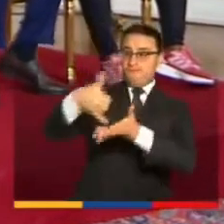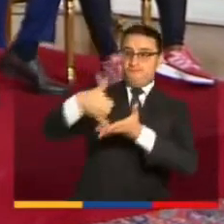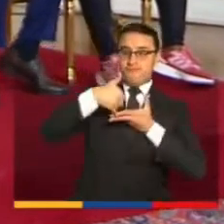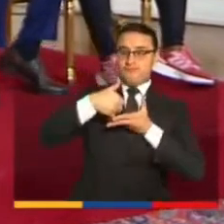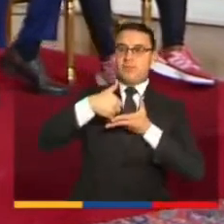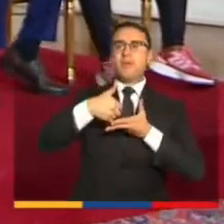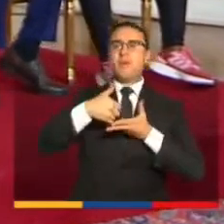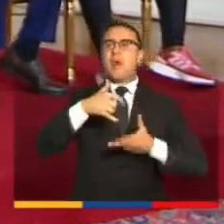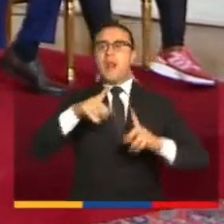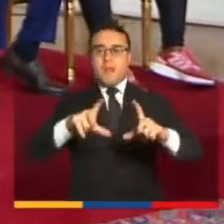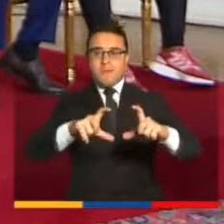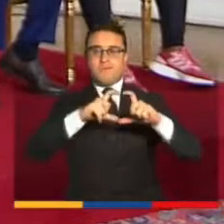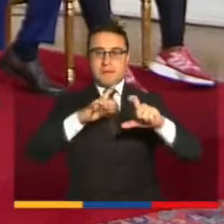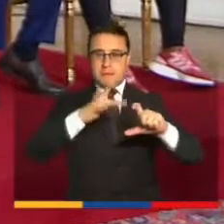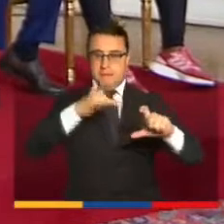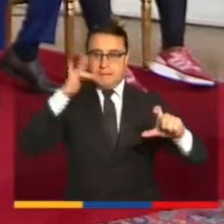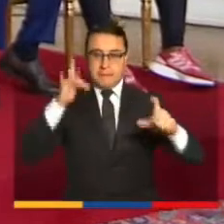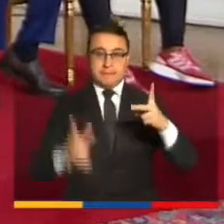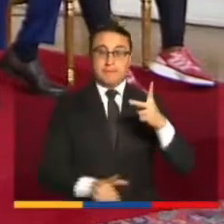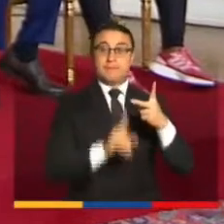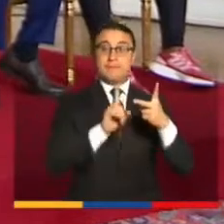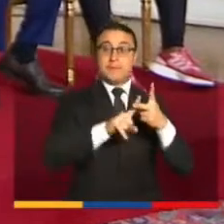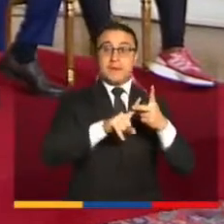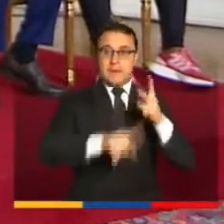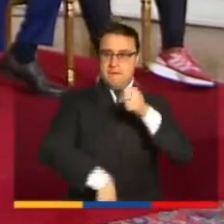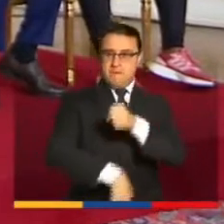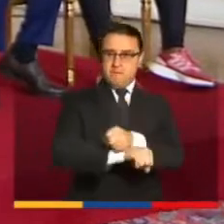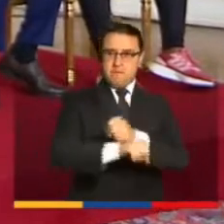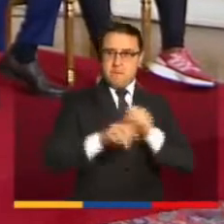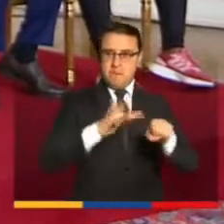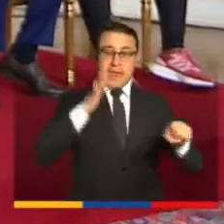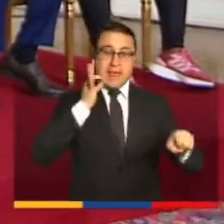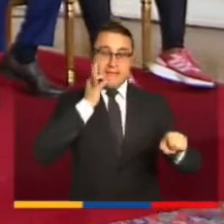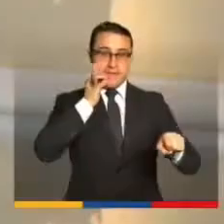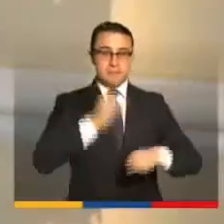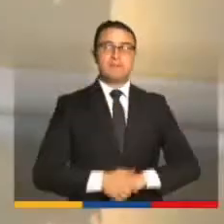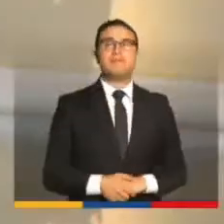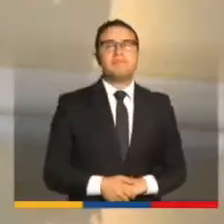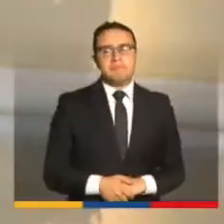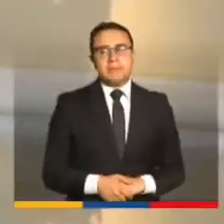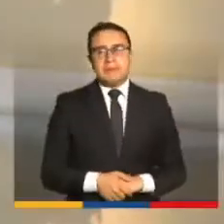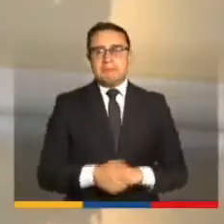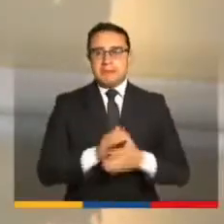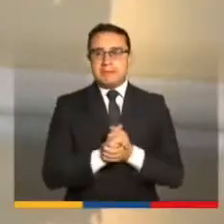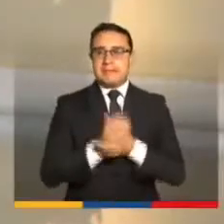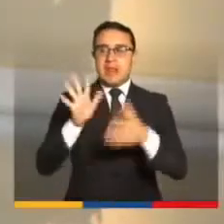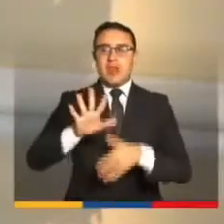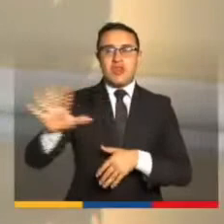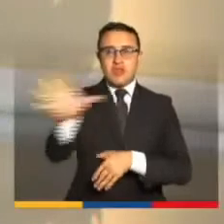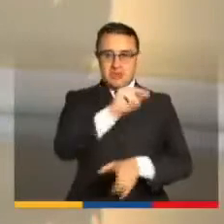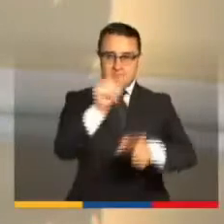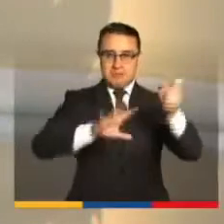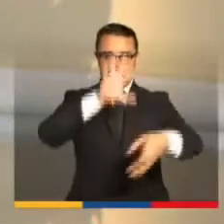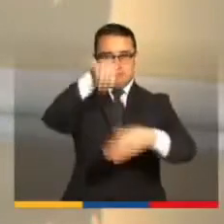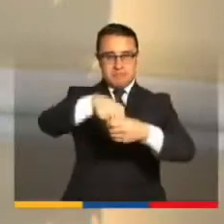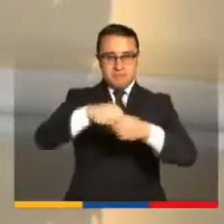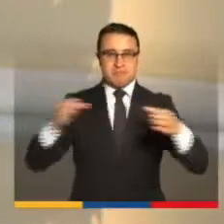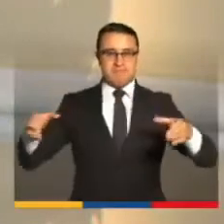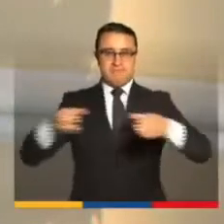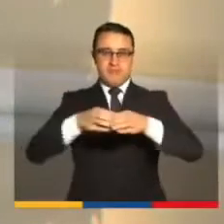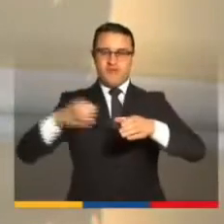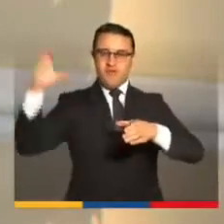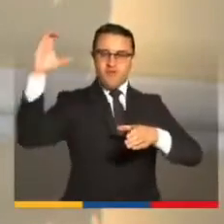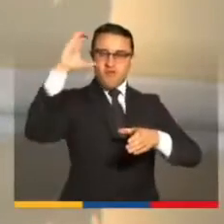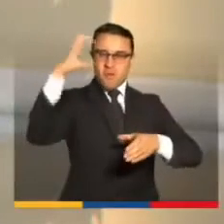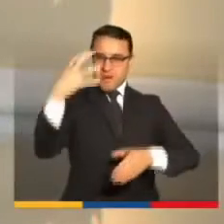de Plata y Bota de Bronce. Y por supuesto también un saludo muy especial a todas las integrantes de la Selección Colombia y su cuerpo